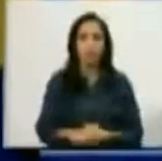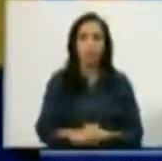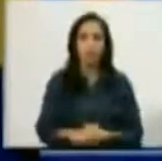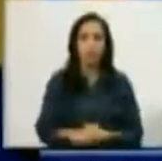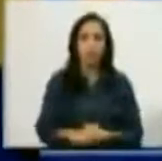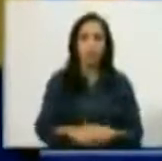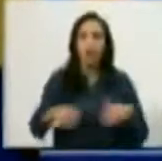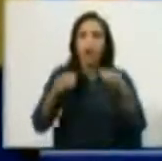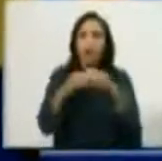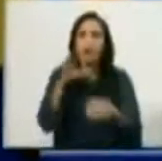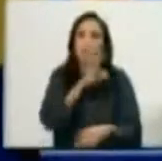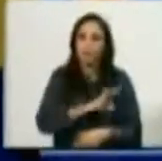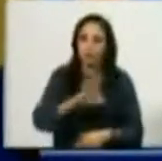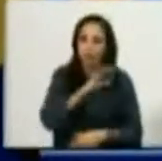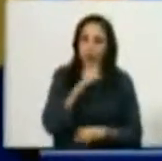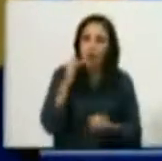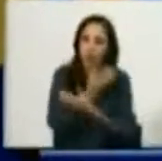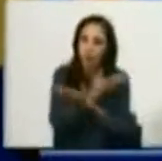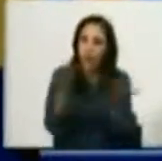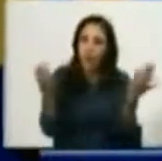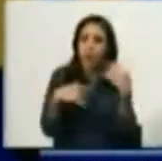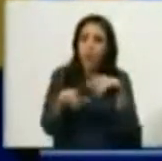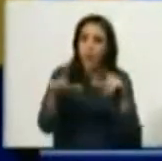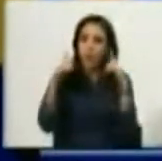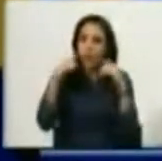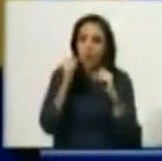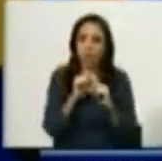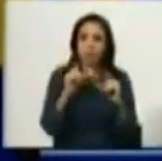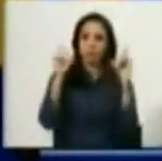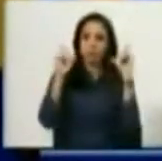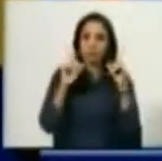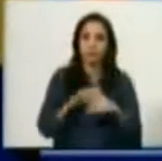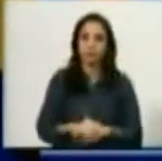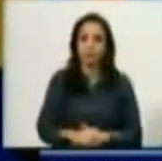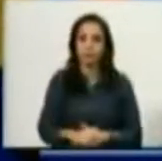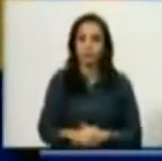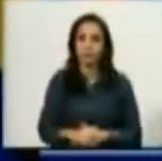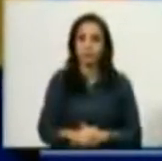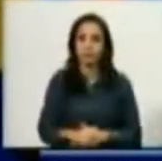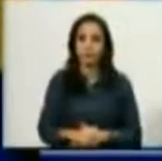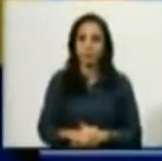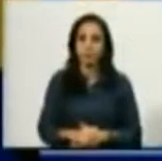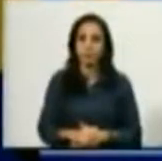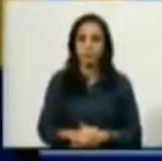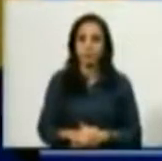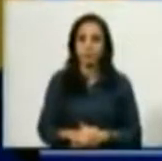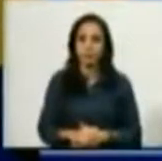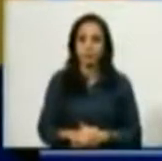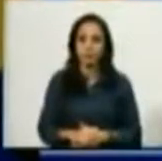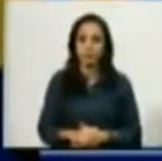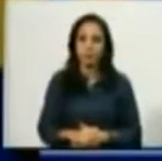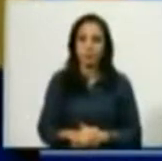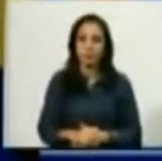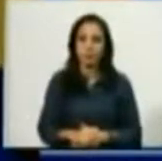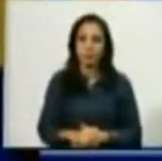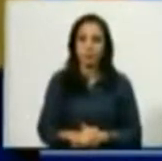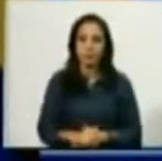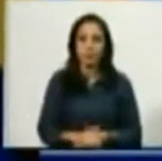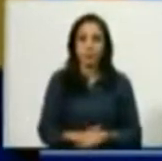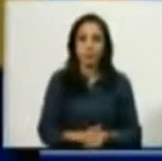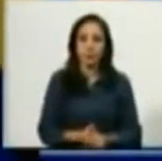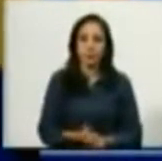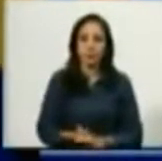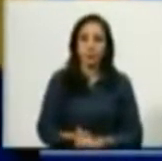social de Vargas es impresionante la fuerza social que aquí se ha despertado y se ha